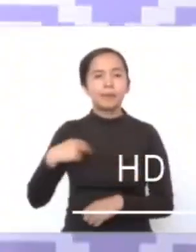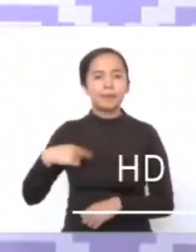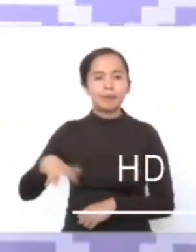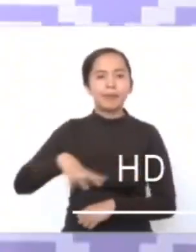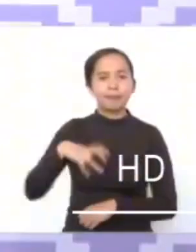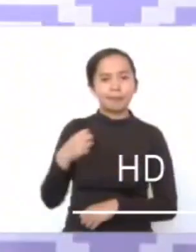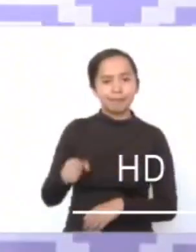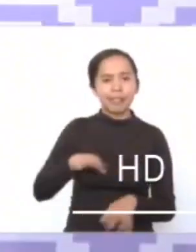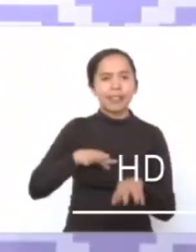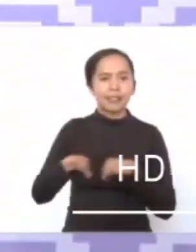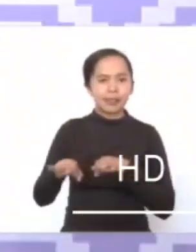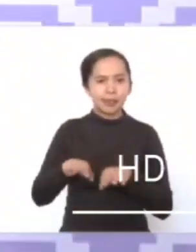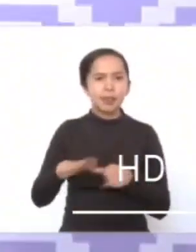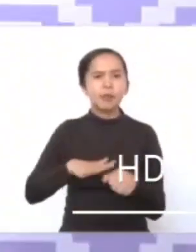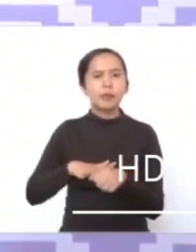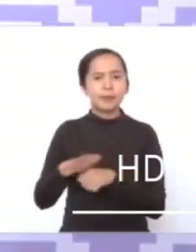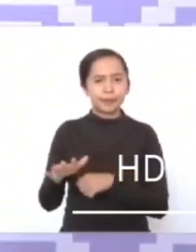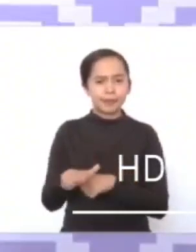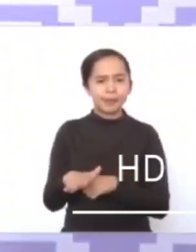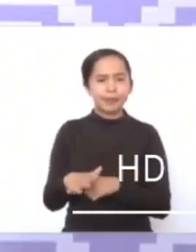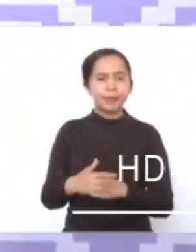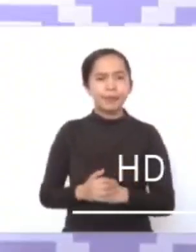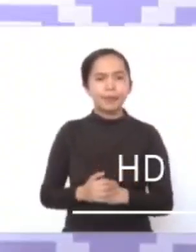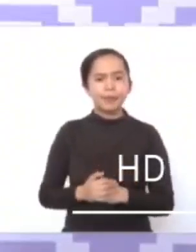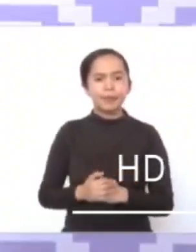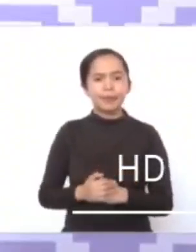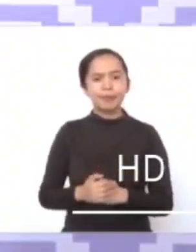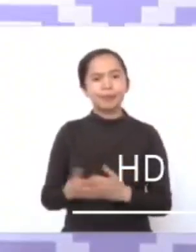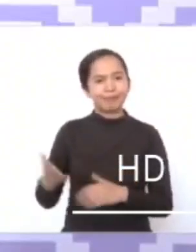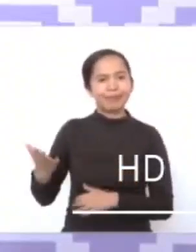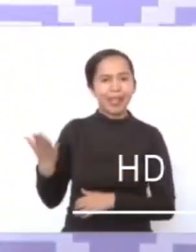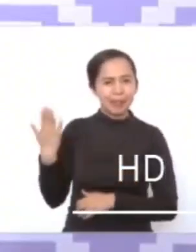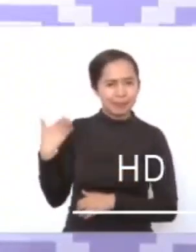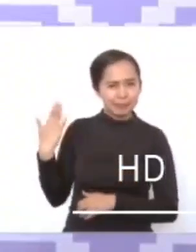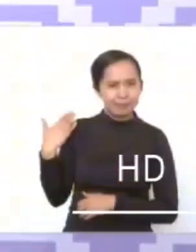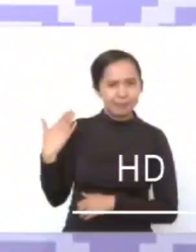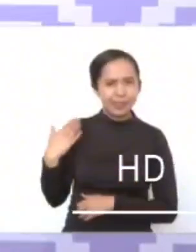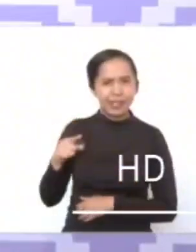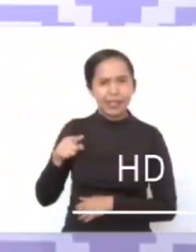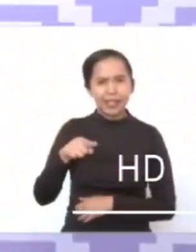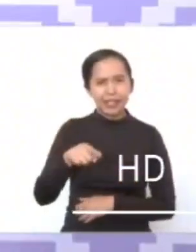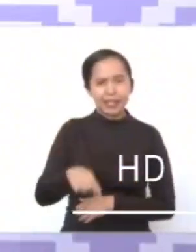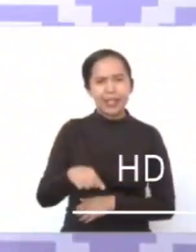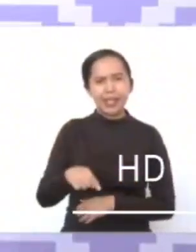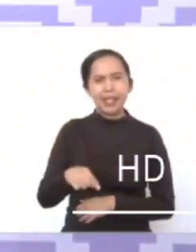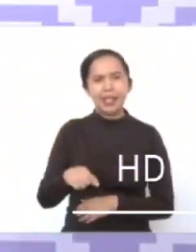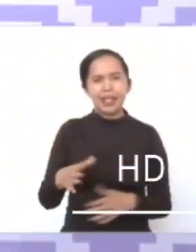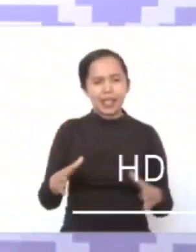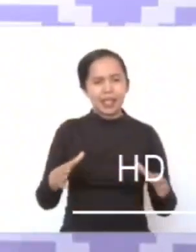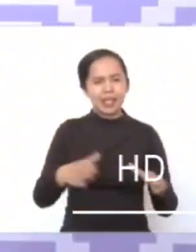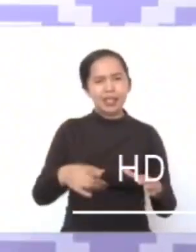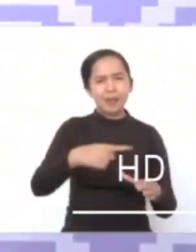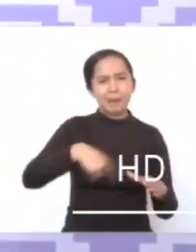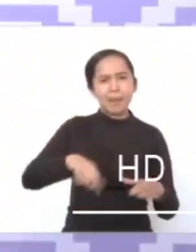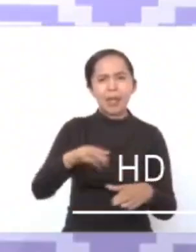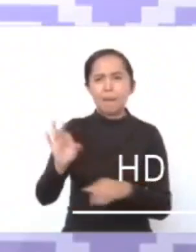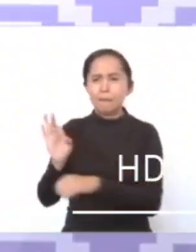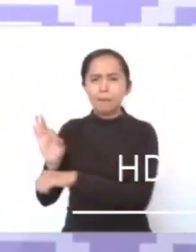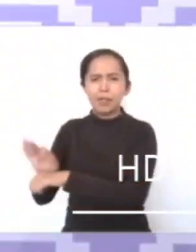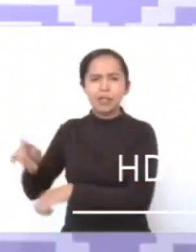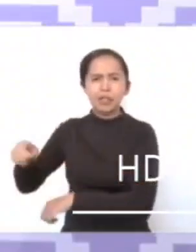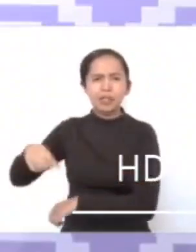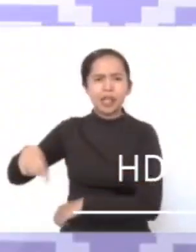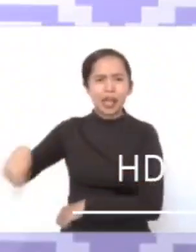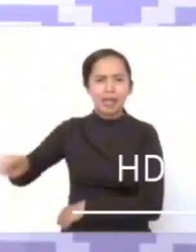trabajando con la muy reciente unidad de medidas de protección para las